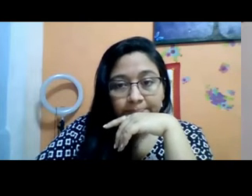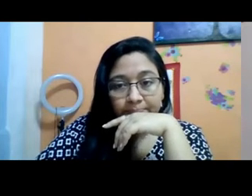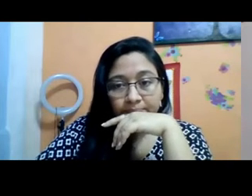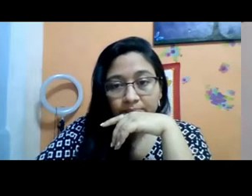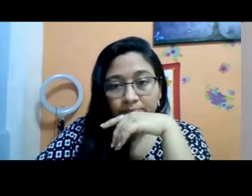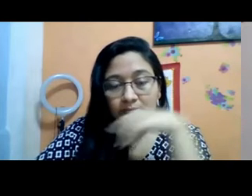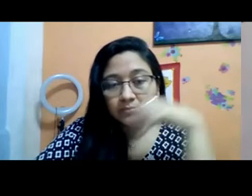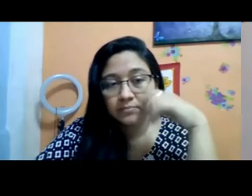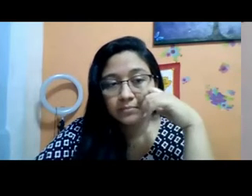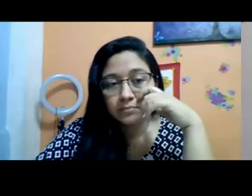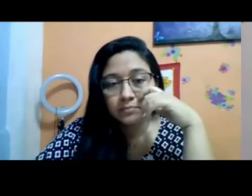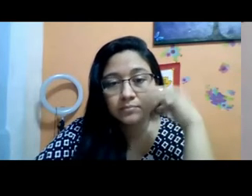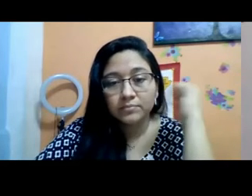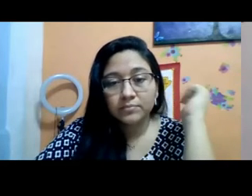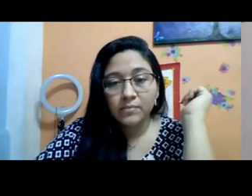Ya.